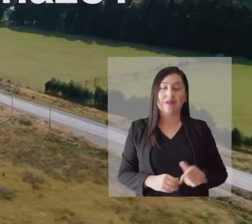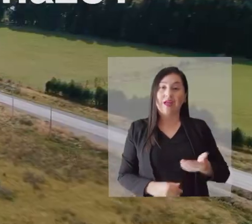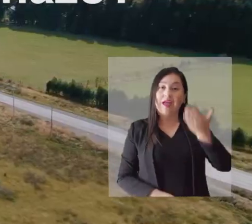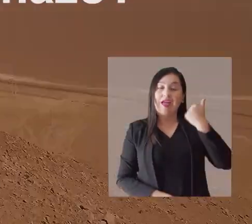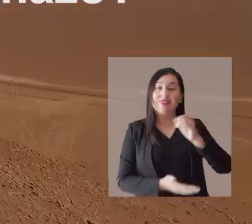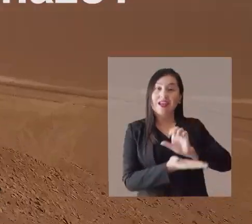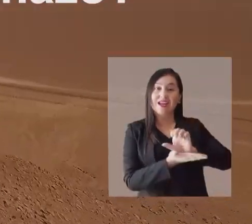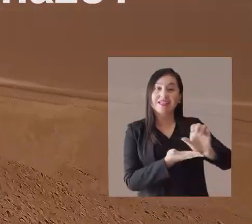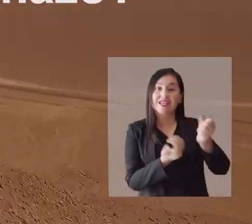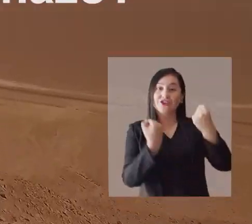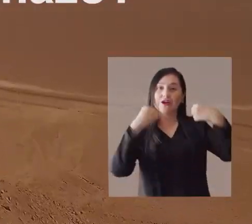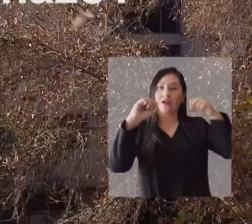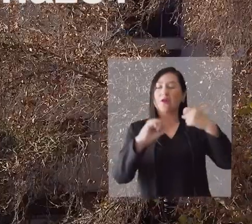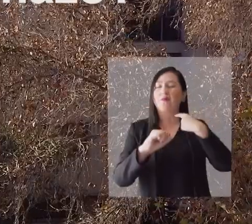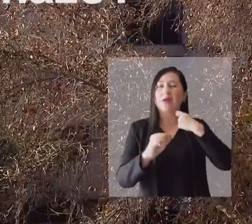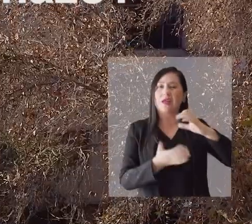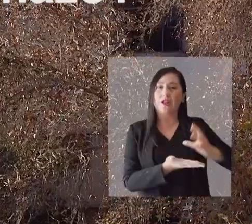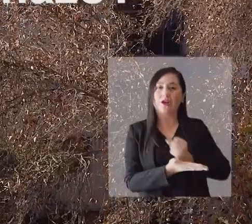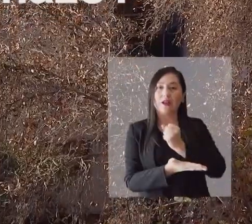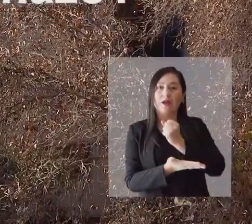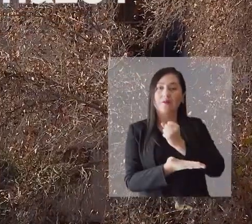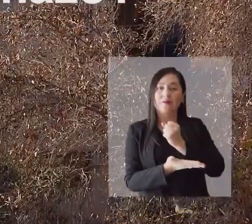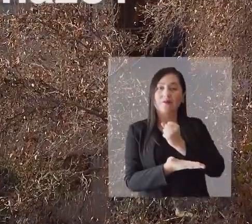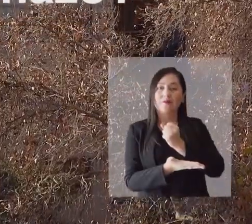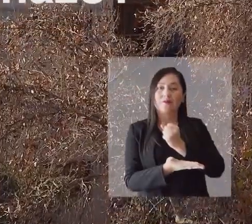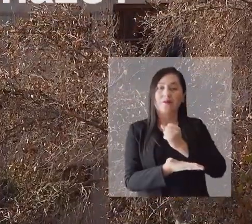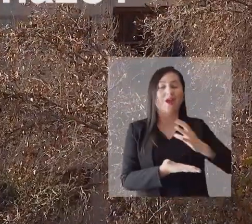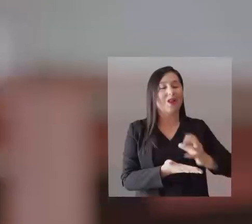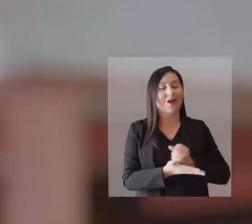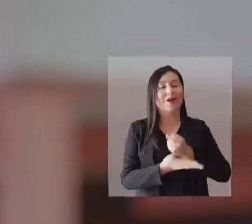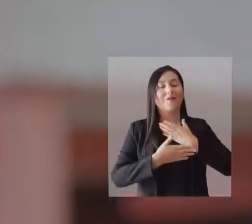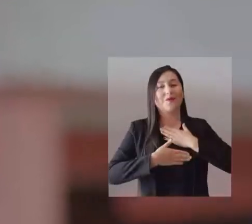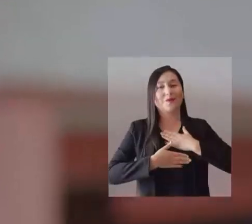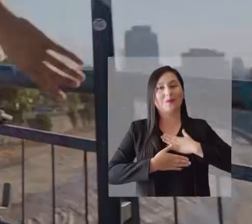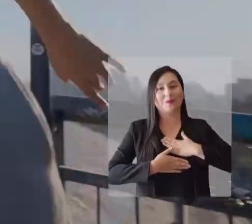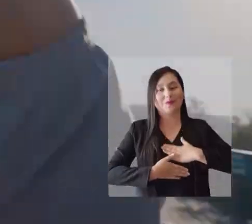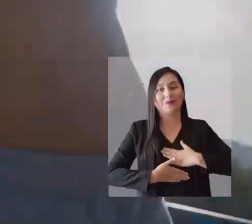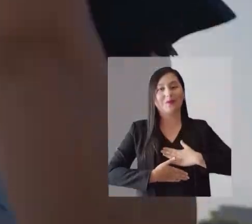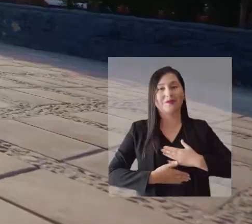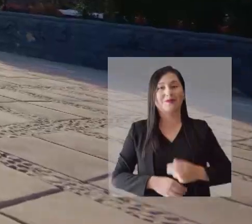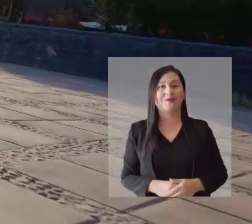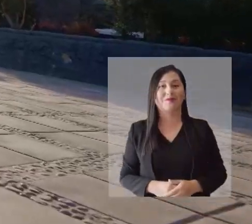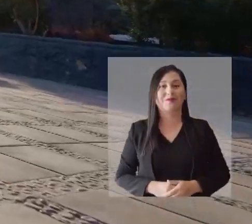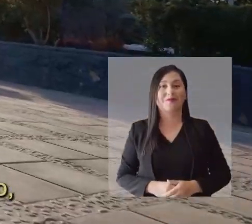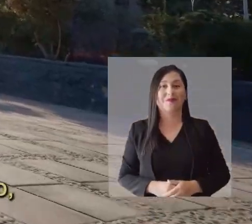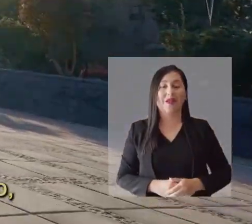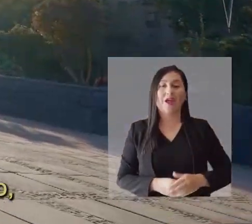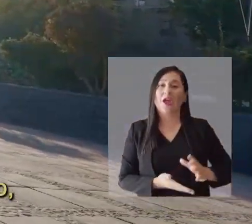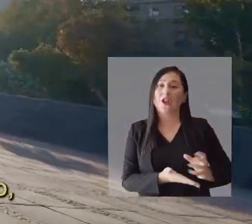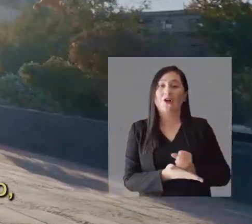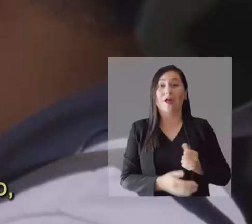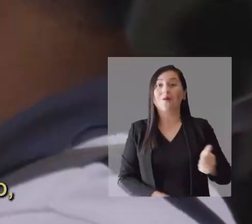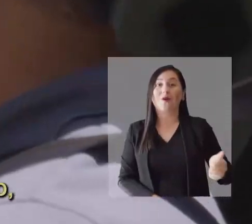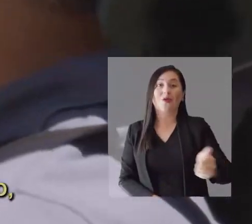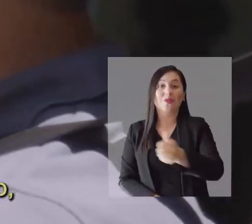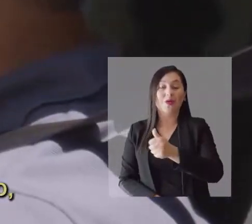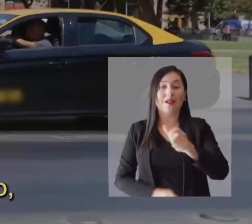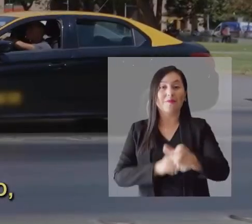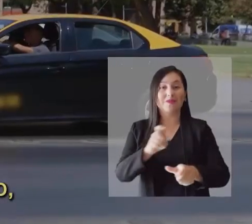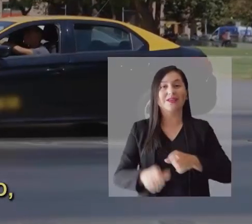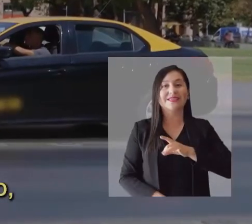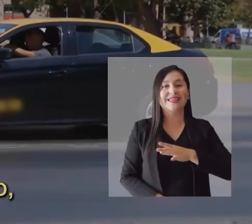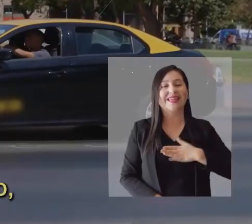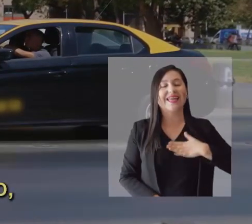que ganó cuando ganó el rechazo ganó el alivio ganamos todos los chilenos